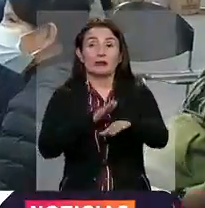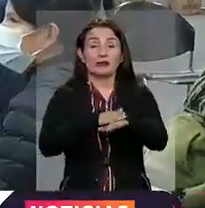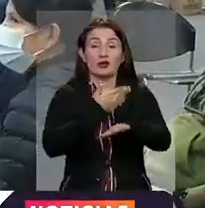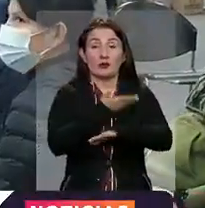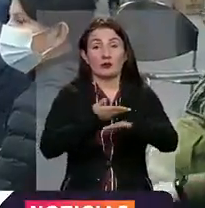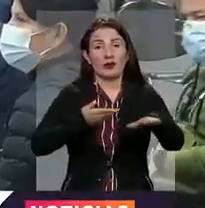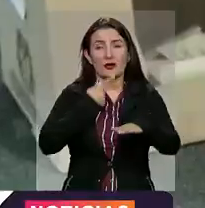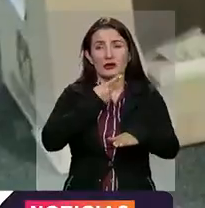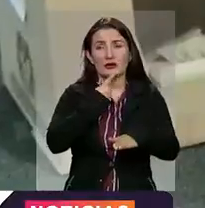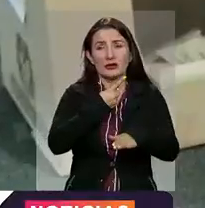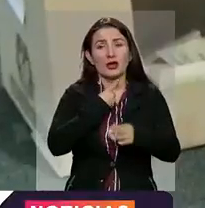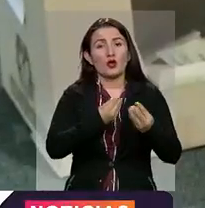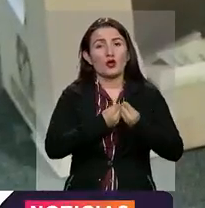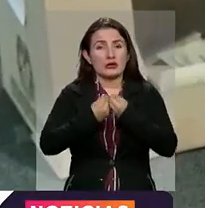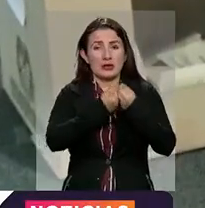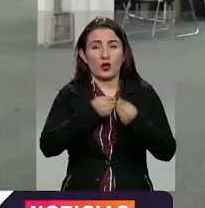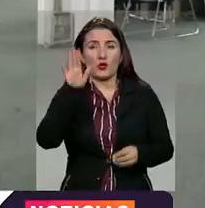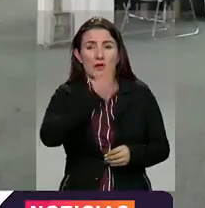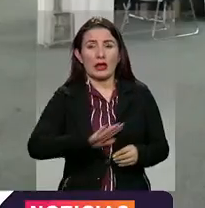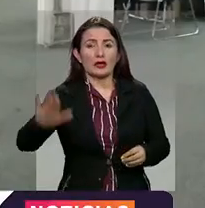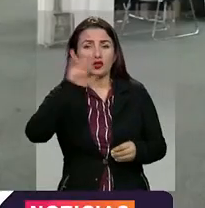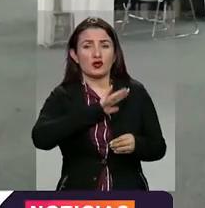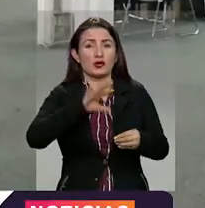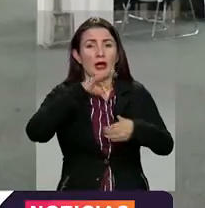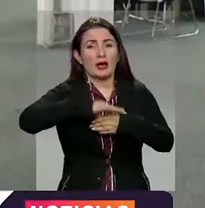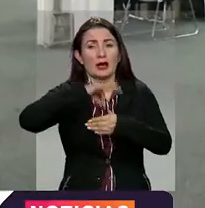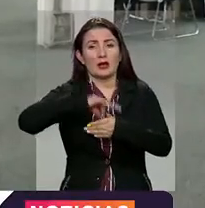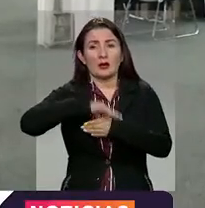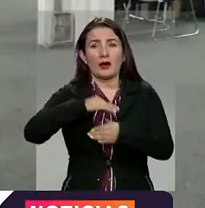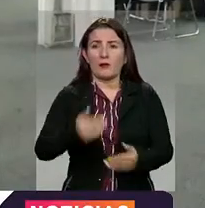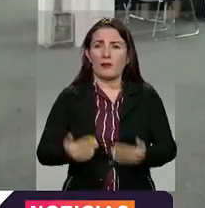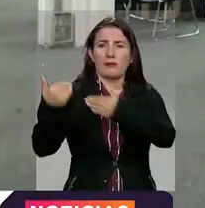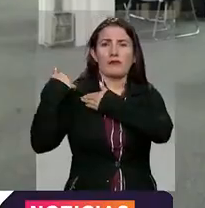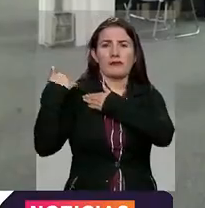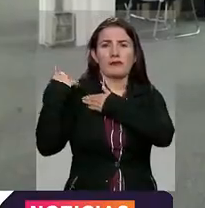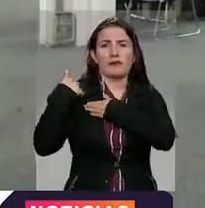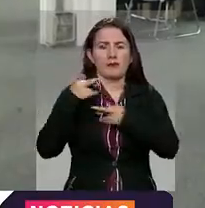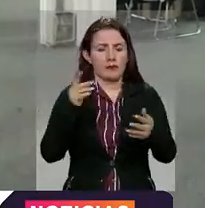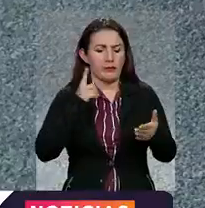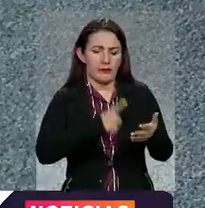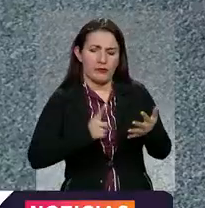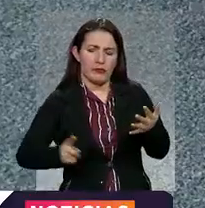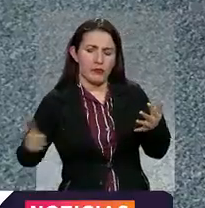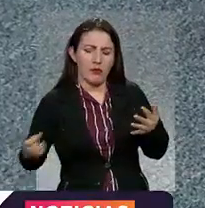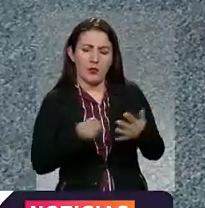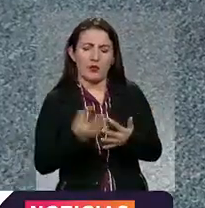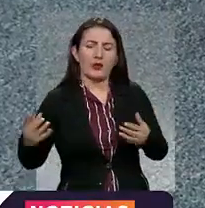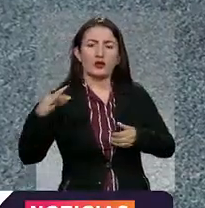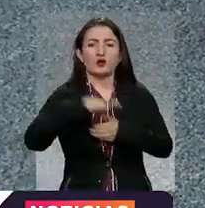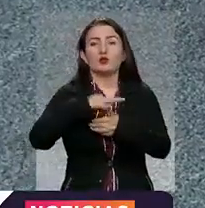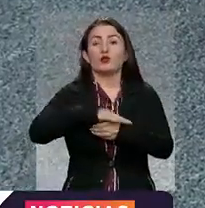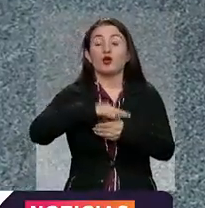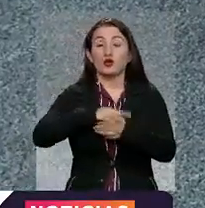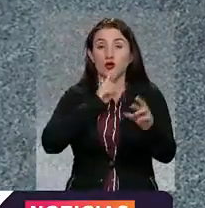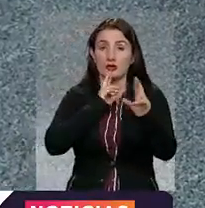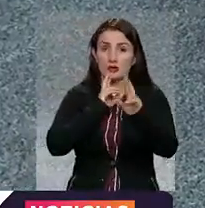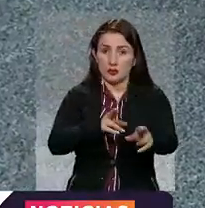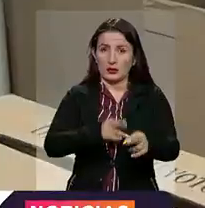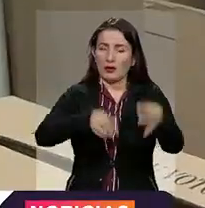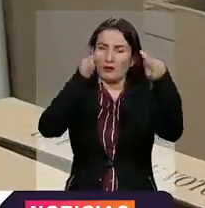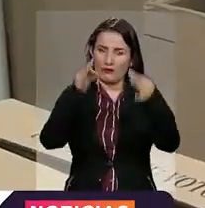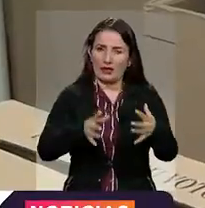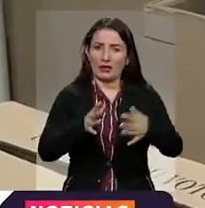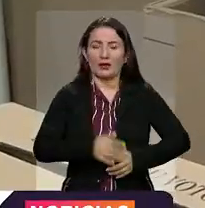pedido para que sea el Consejo Nacional Electoral el órgano encargado de adelantar el reconteo de votos para establecer el resultado